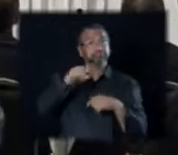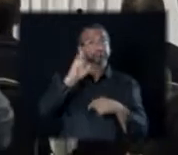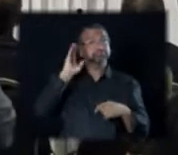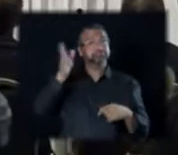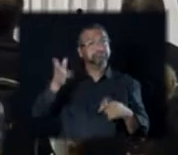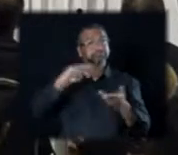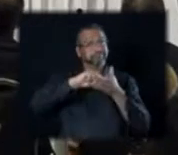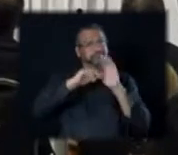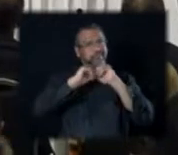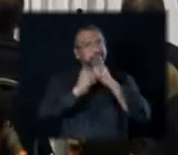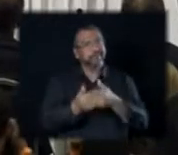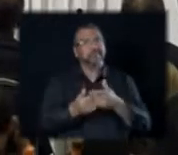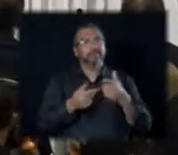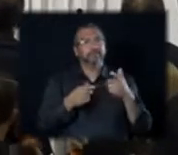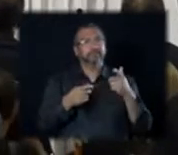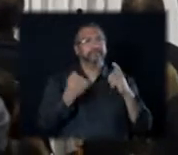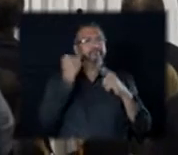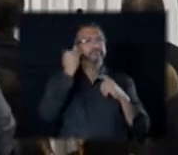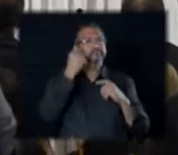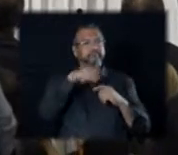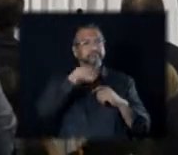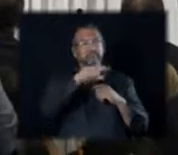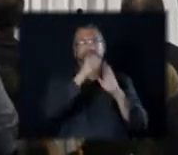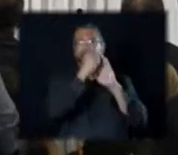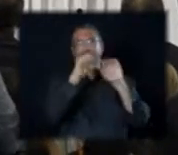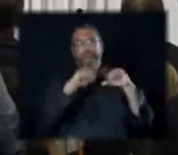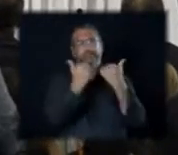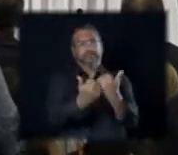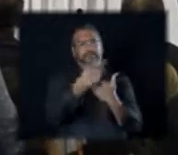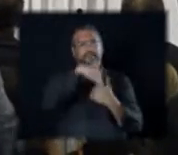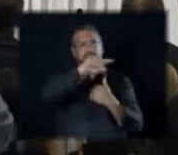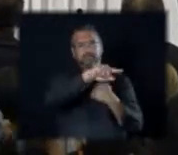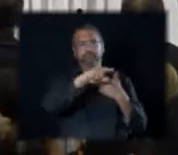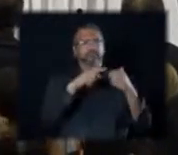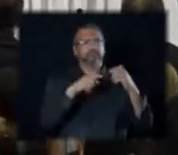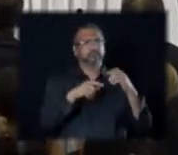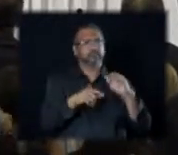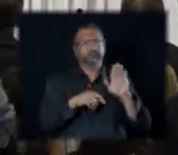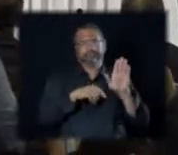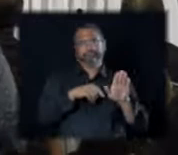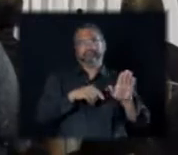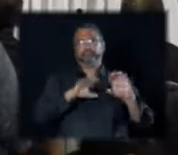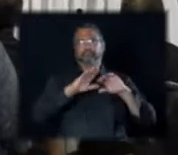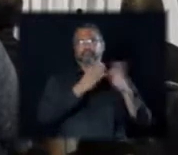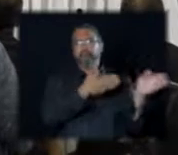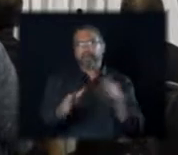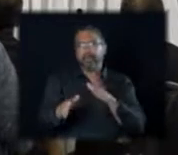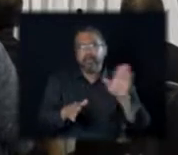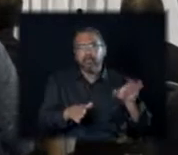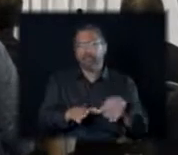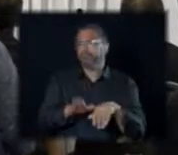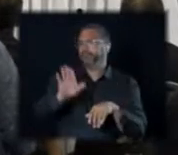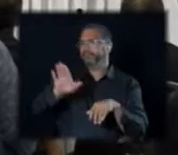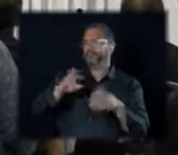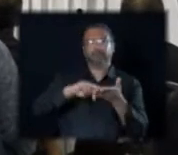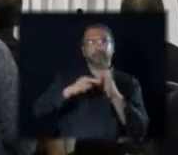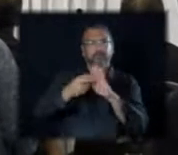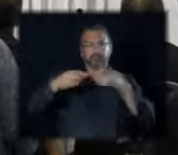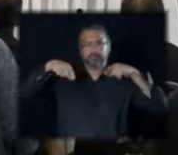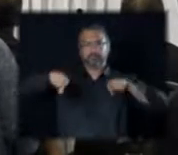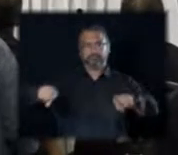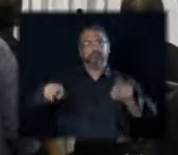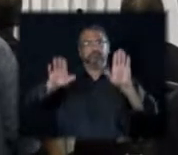gobierno, el fusionar agencias bajo el plan.